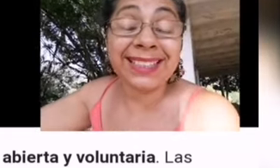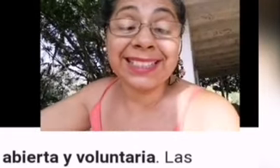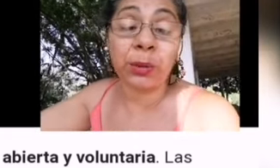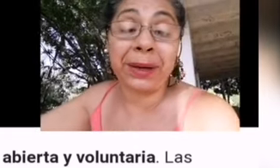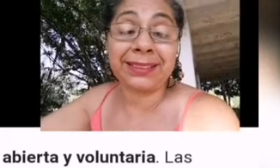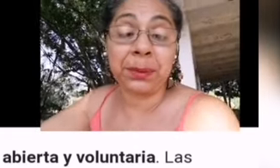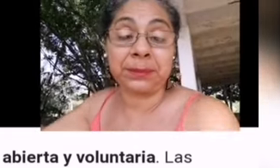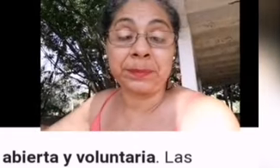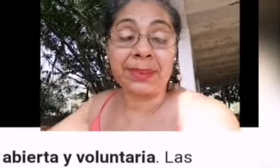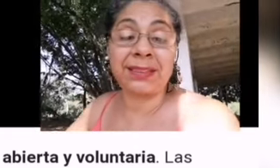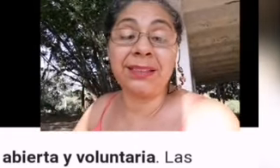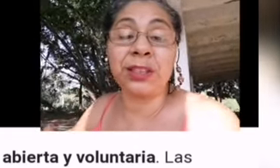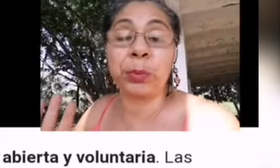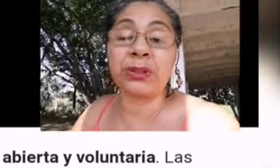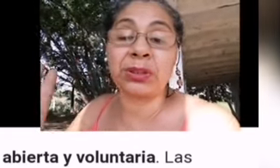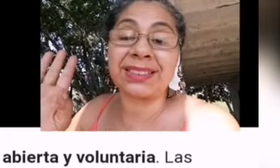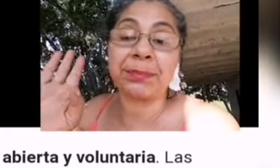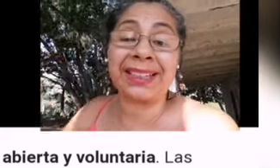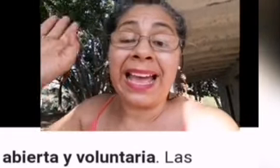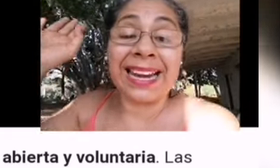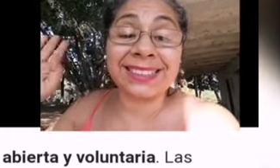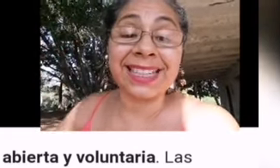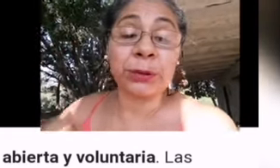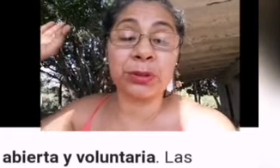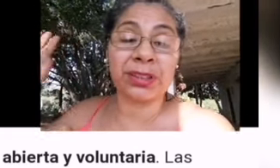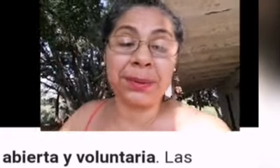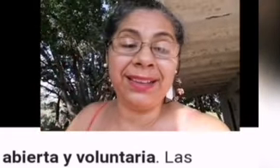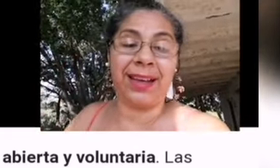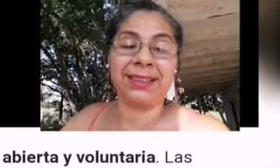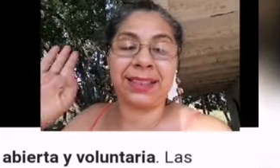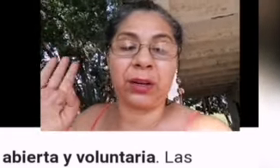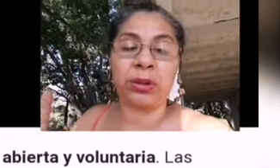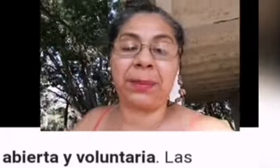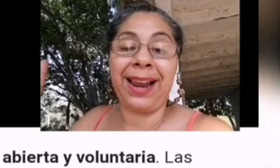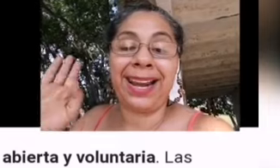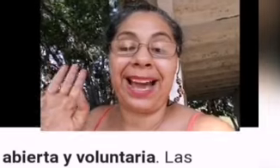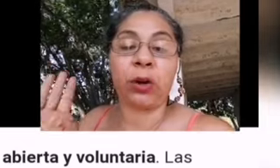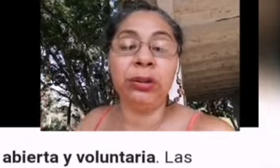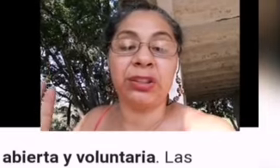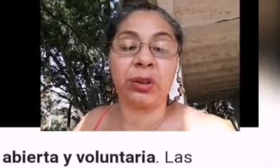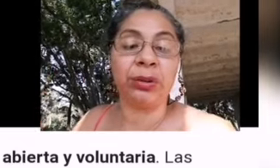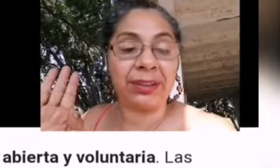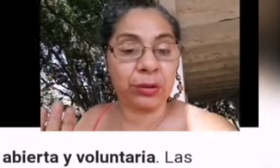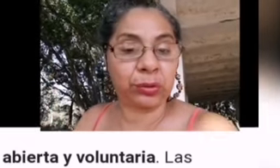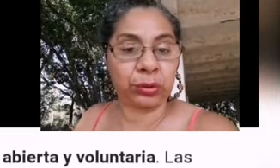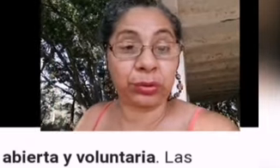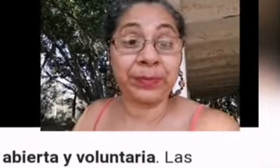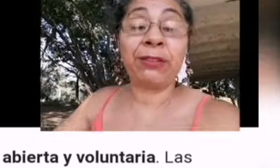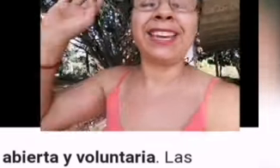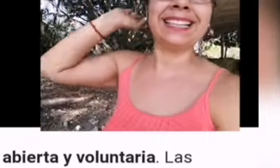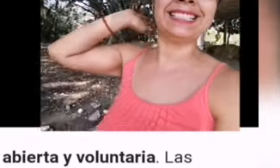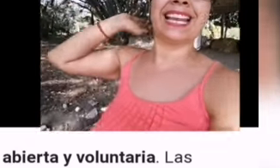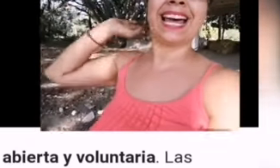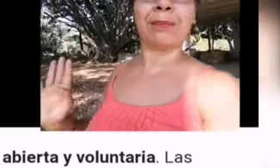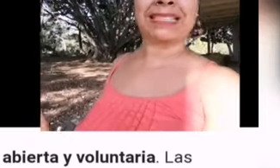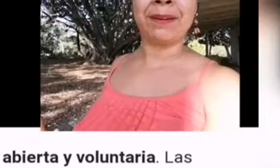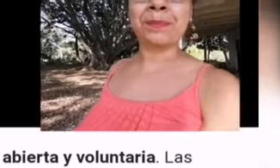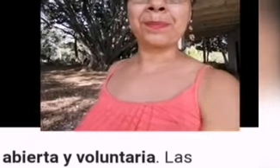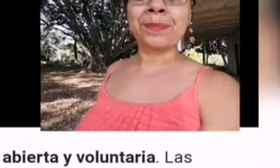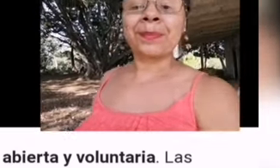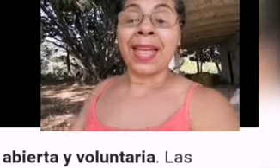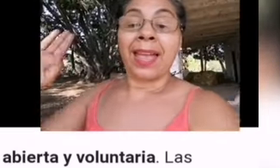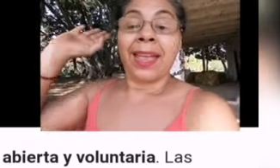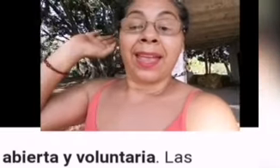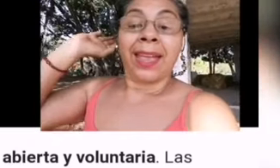que están ahí en las cooperativas están dispuestos a aceptar las responsabilidades que conlleva la condición de los socios. Fíjense nada más,